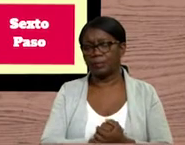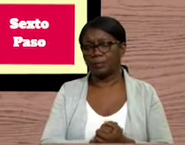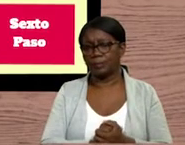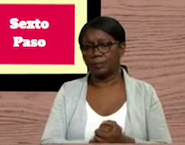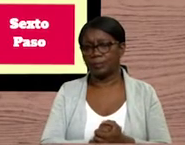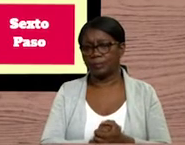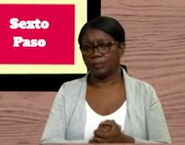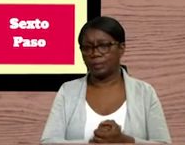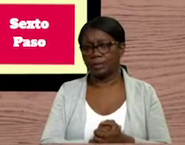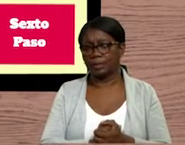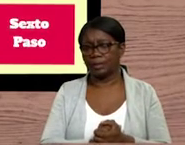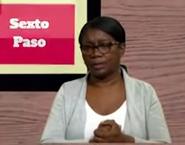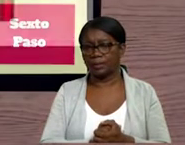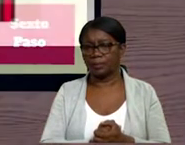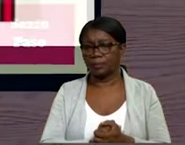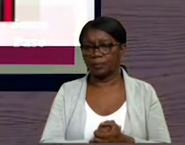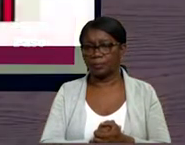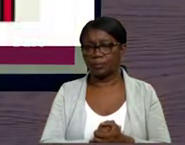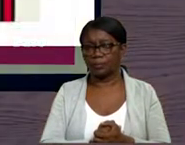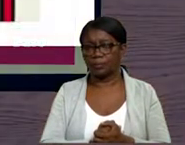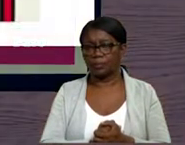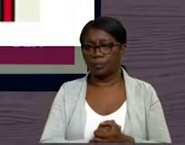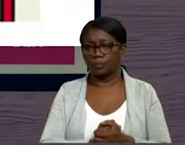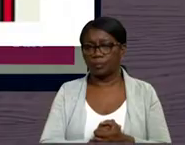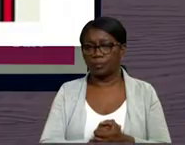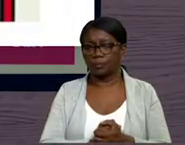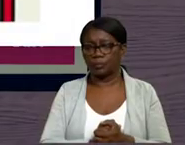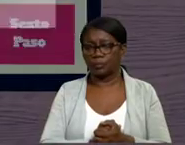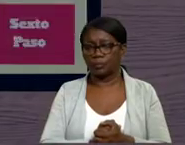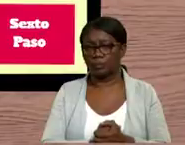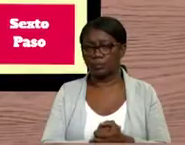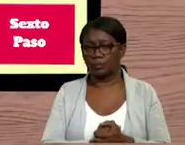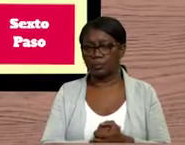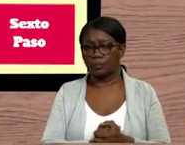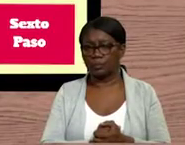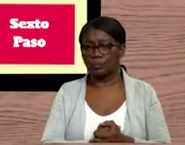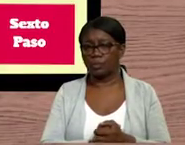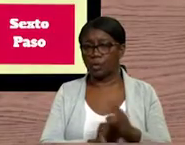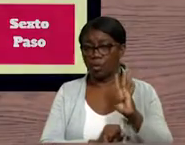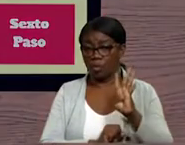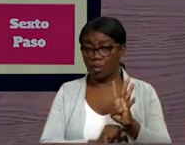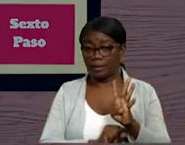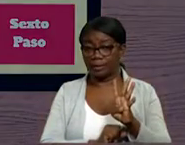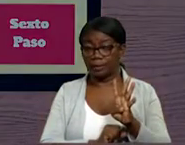¿Ok? Era el tercero. Ok. Vamos al cuarto.